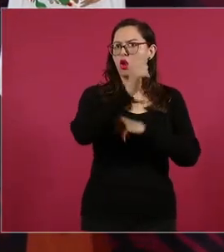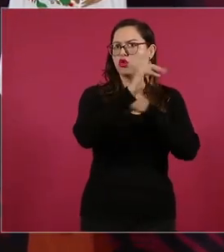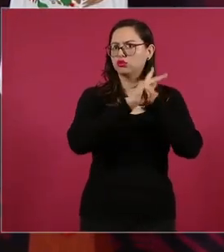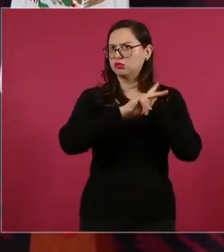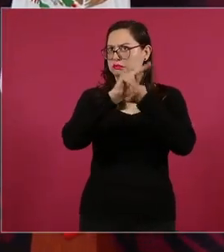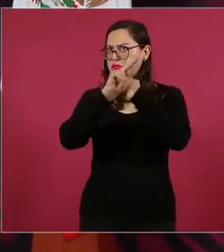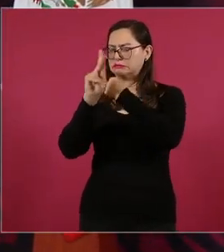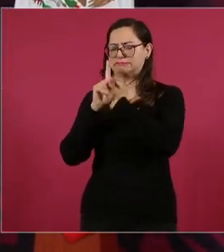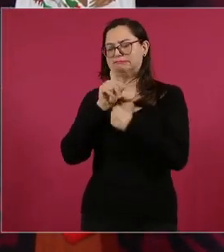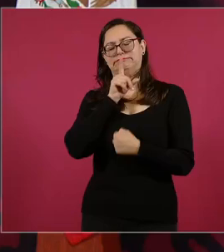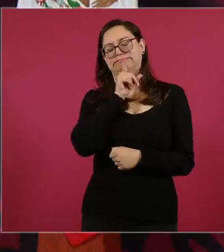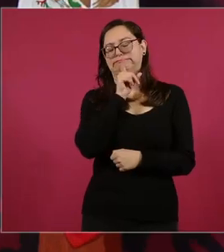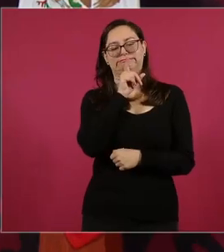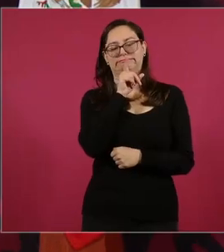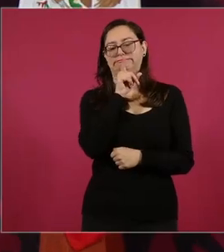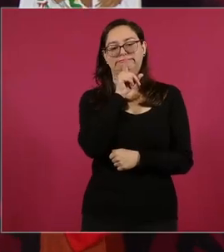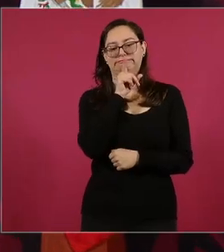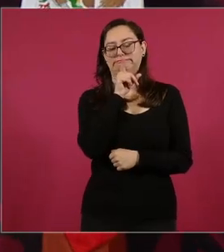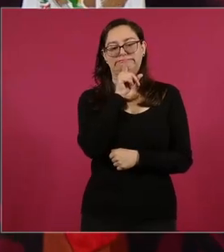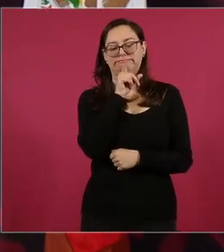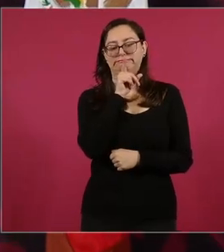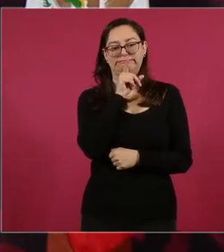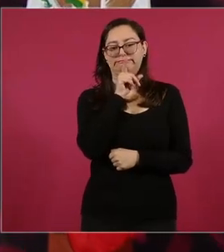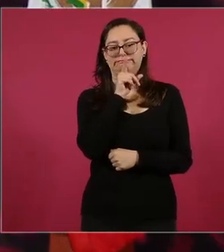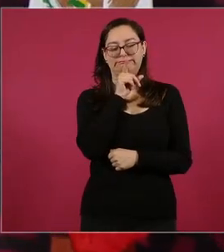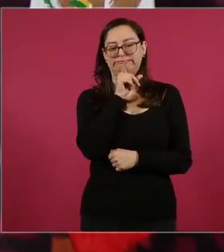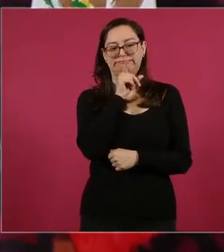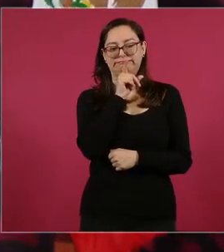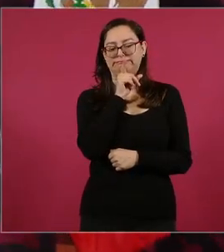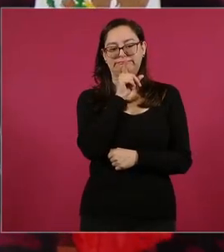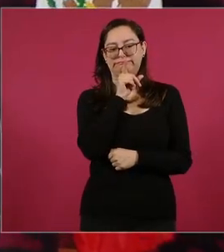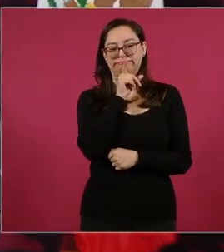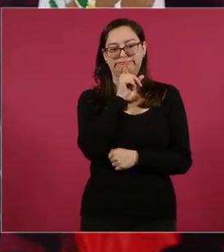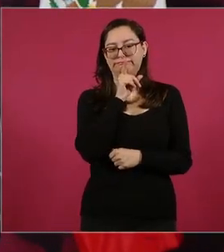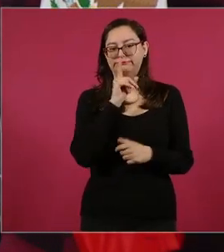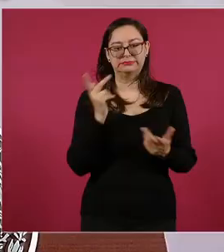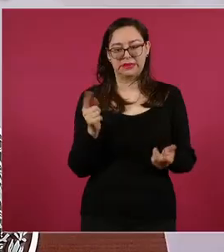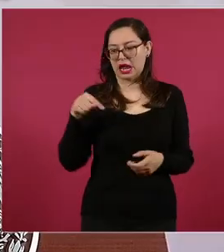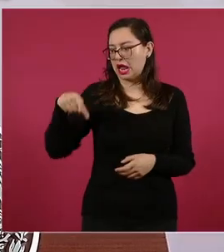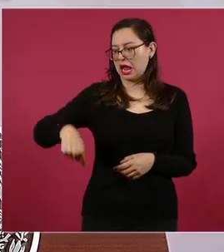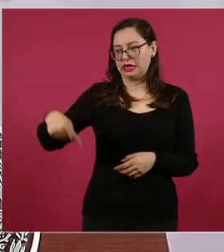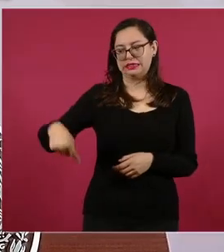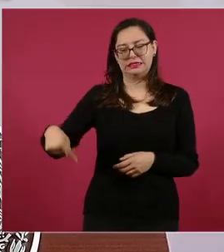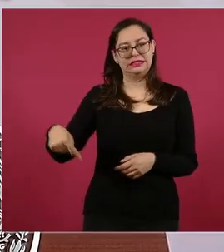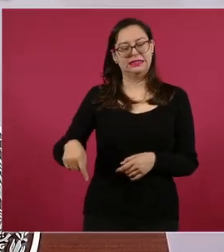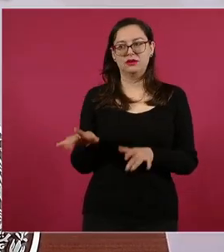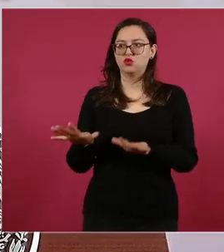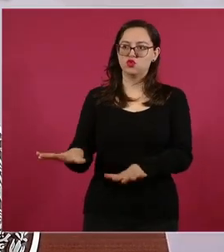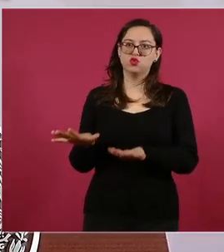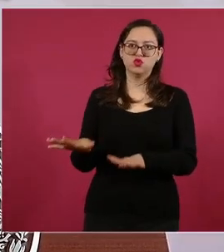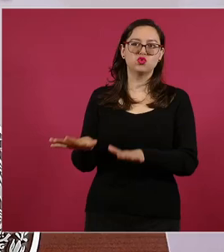disfrutar, no lo van a ver en ninguna parte del mundo,